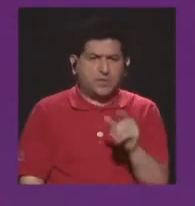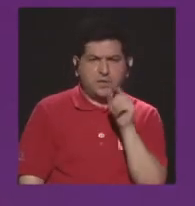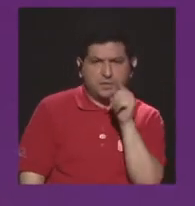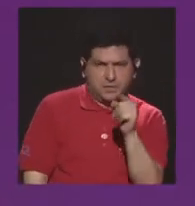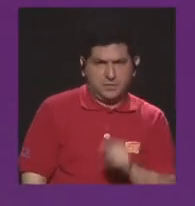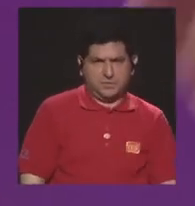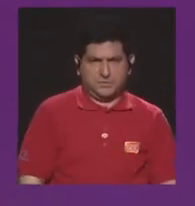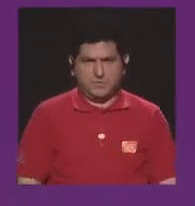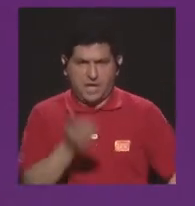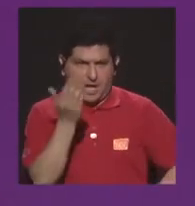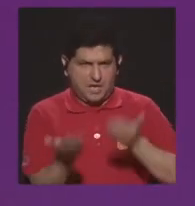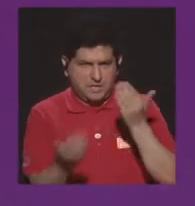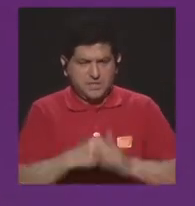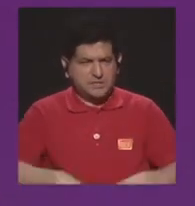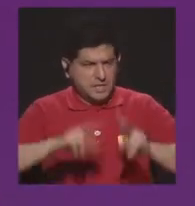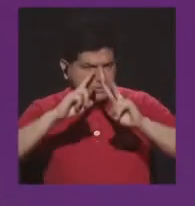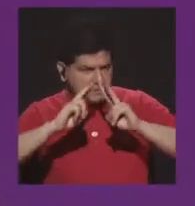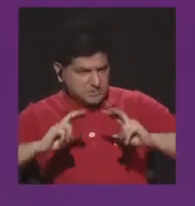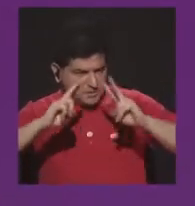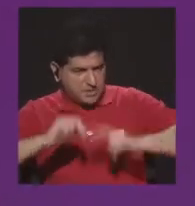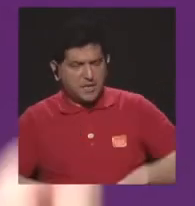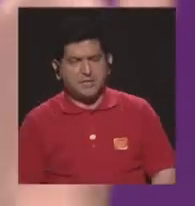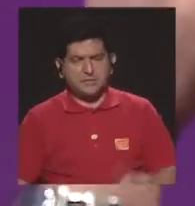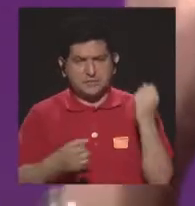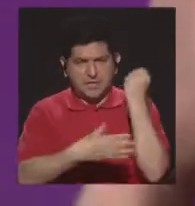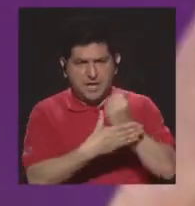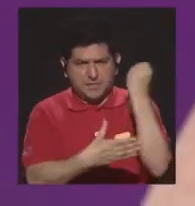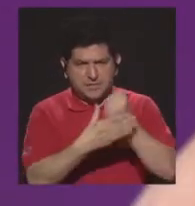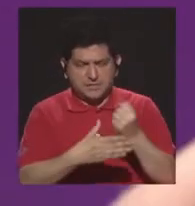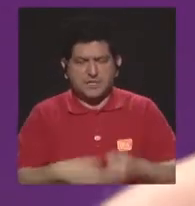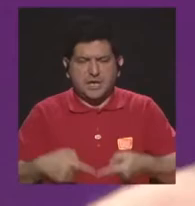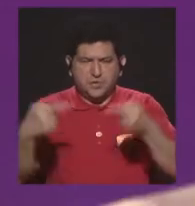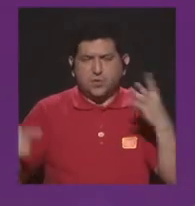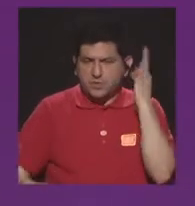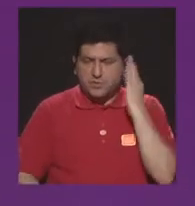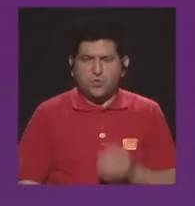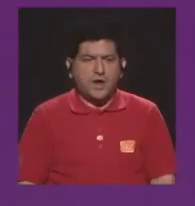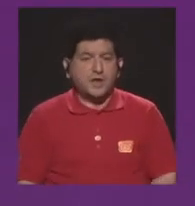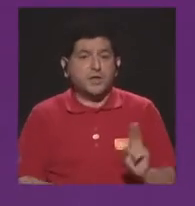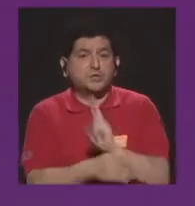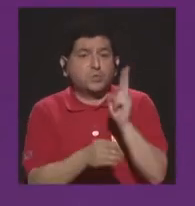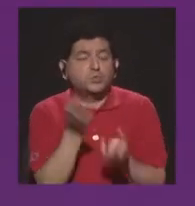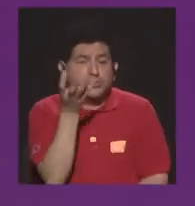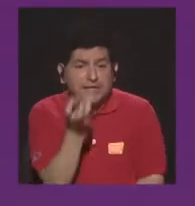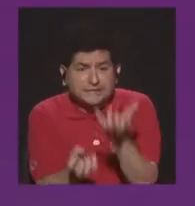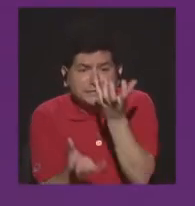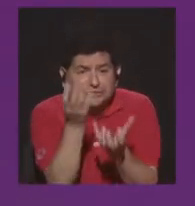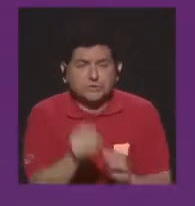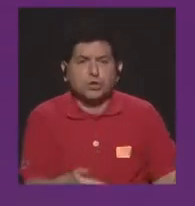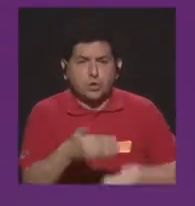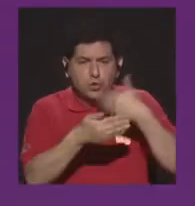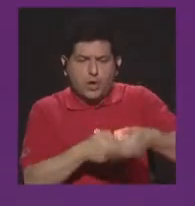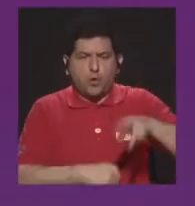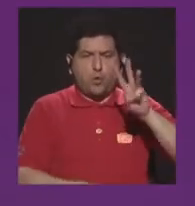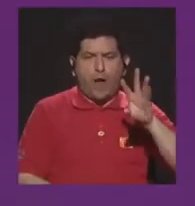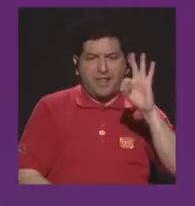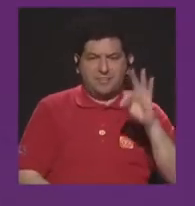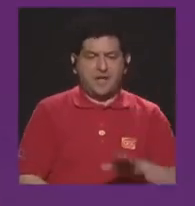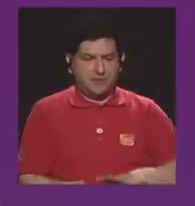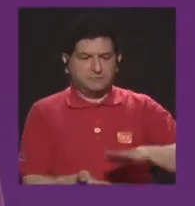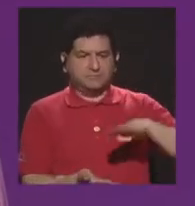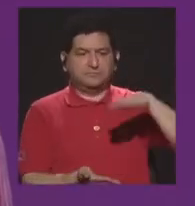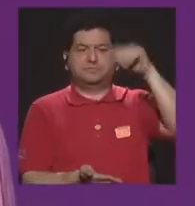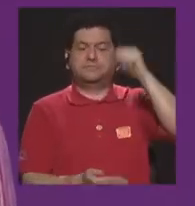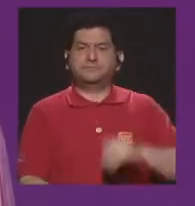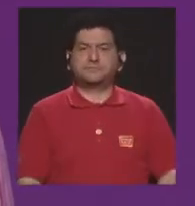tomás como la medición de los feminicidios por incineración por fuego posteriormente al de Wanda Tadei, aumentaron